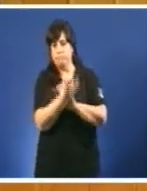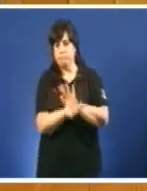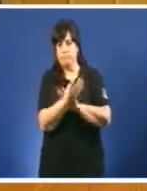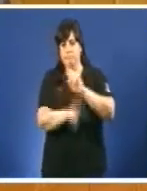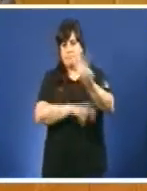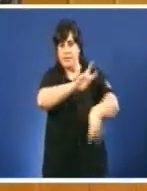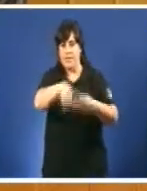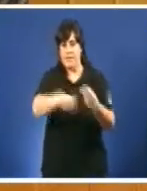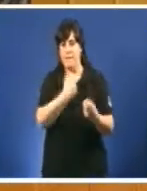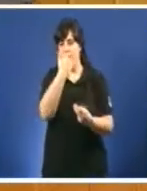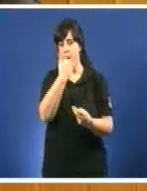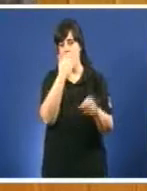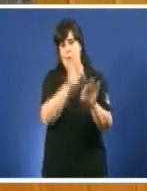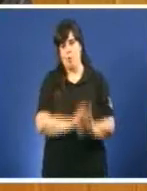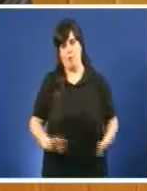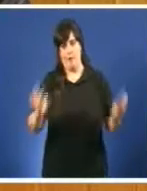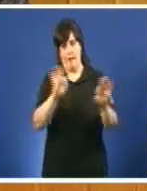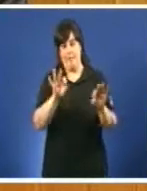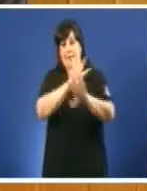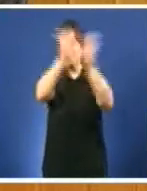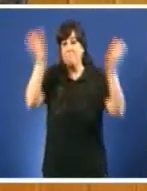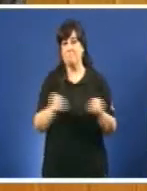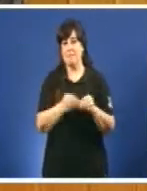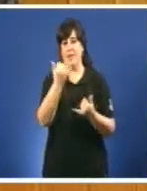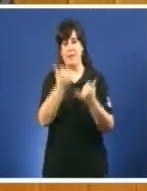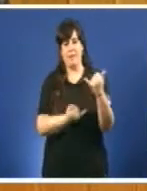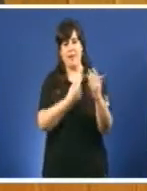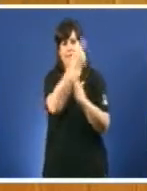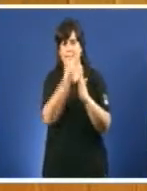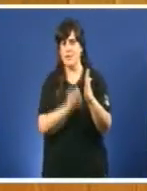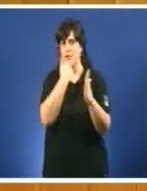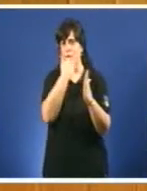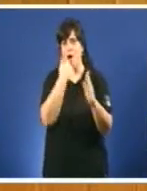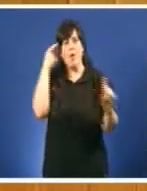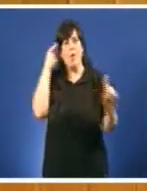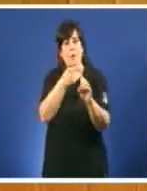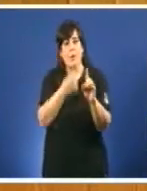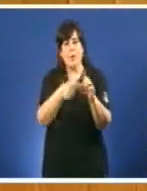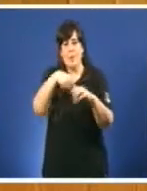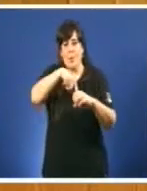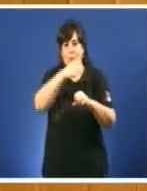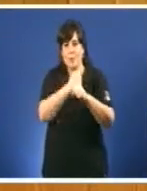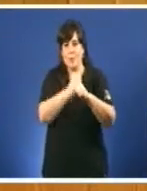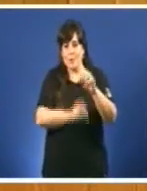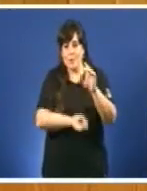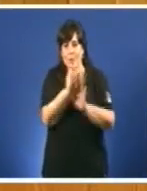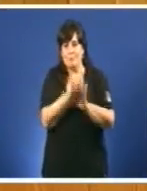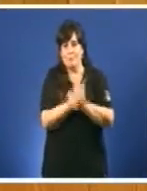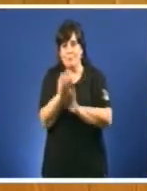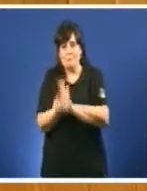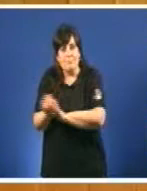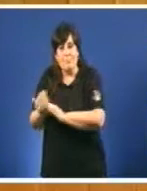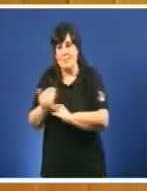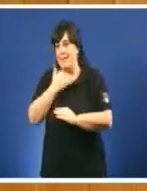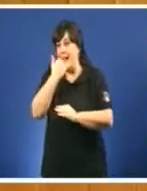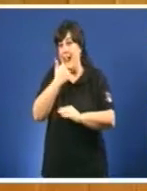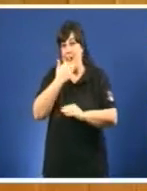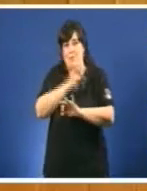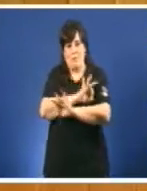definitiva, ningún deseño para xerar emprego no noso país. Co sector industrial en